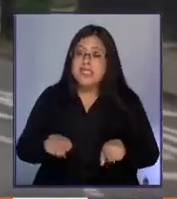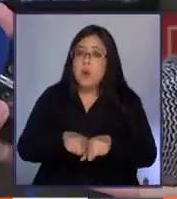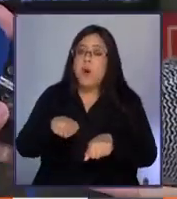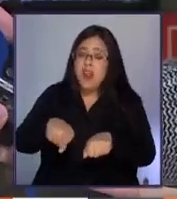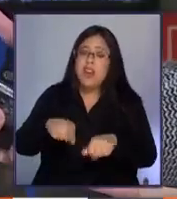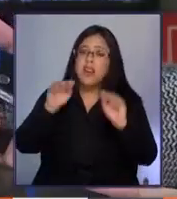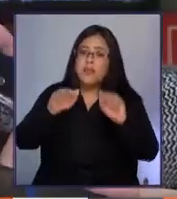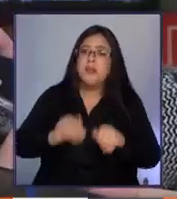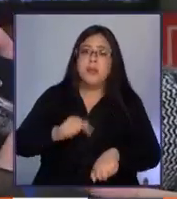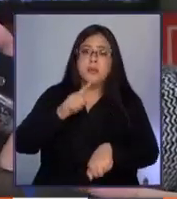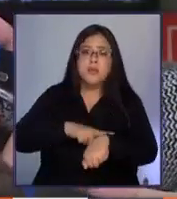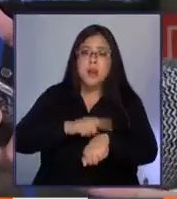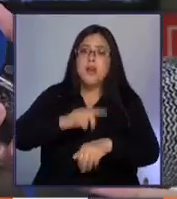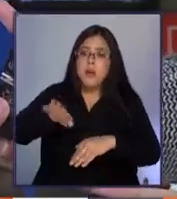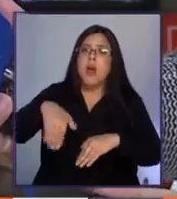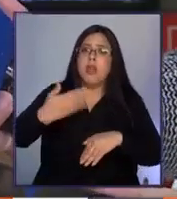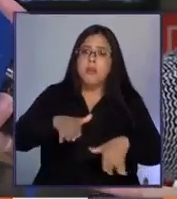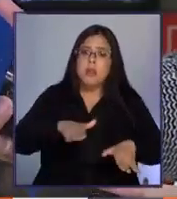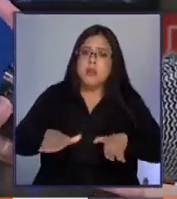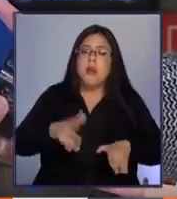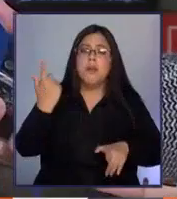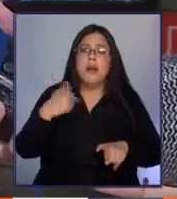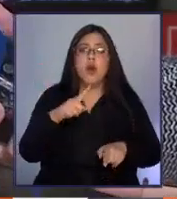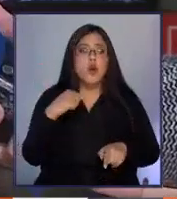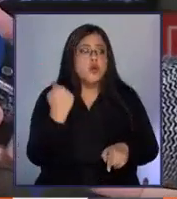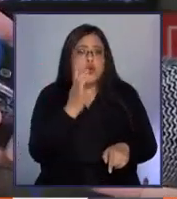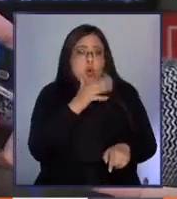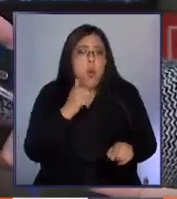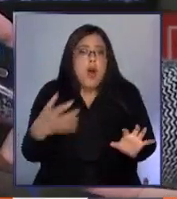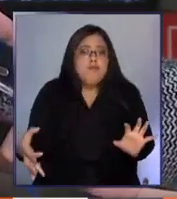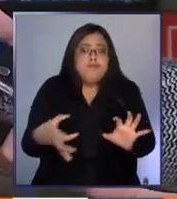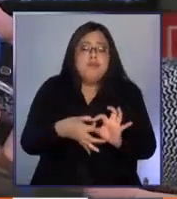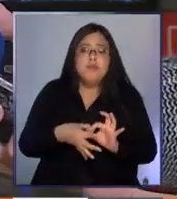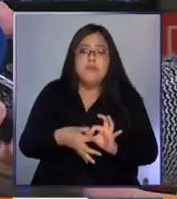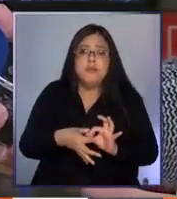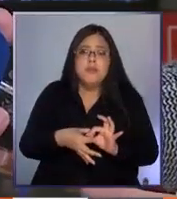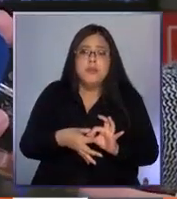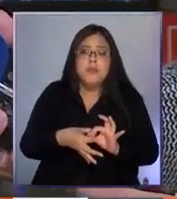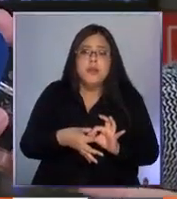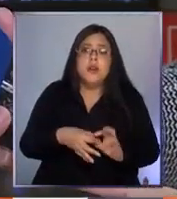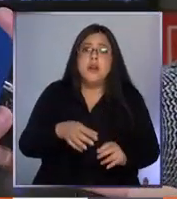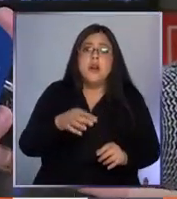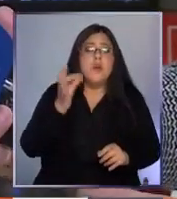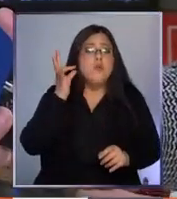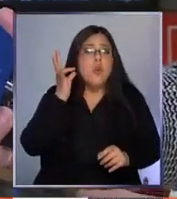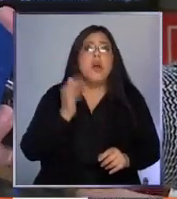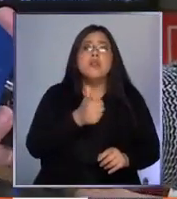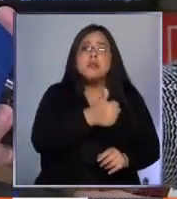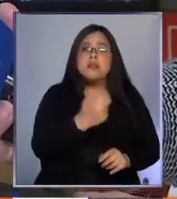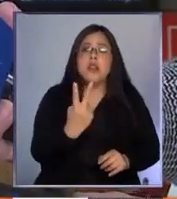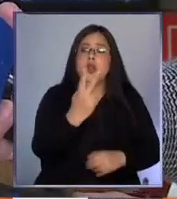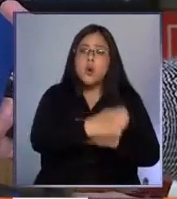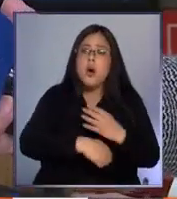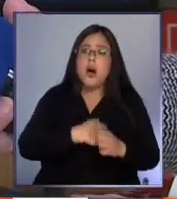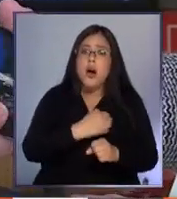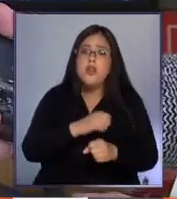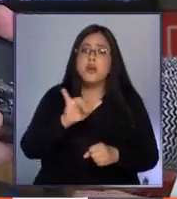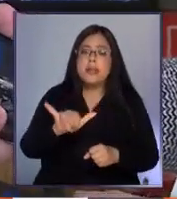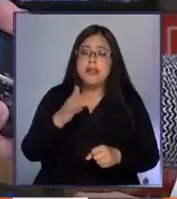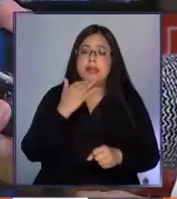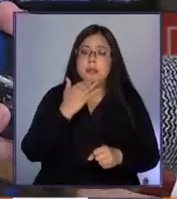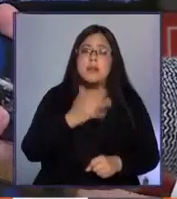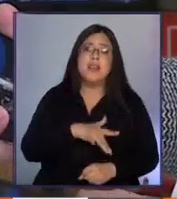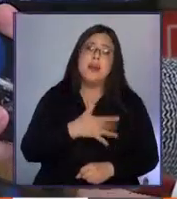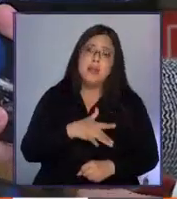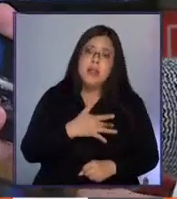es posterior al sismo, pero no podemos relacionarnos. Es una persona de 62 años y en el fondo, por supuesto, naturalmente lamentamos